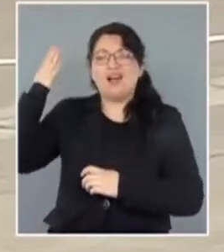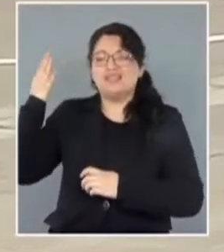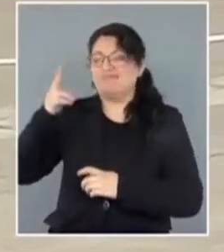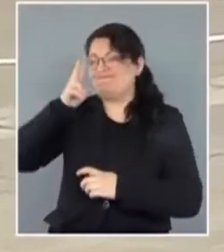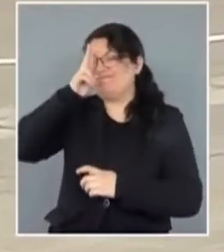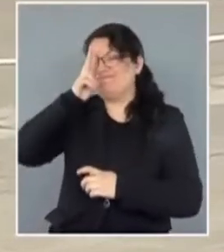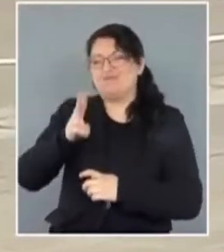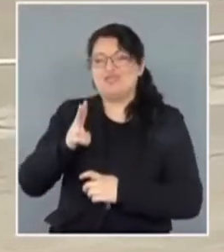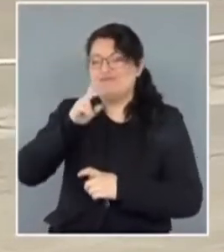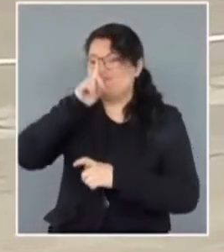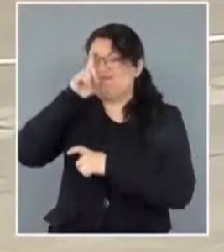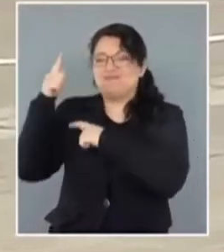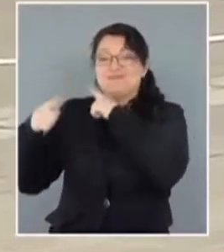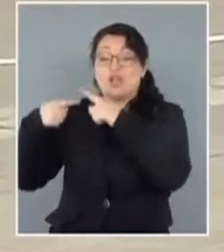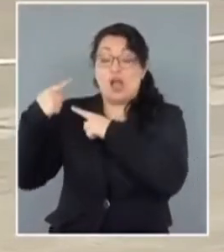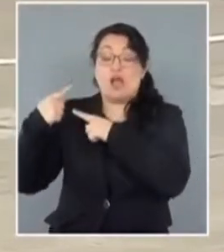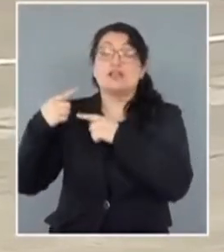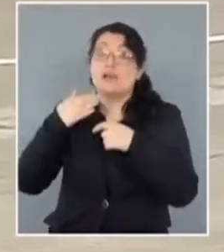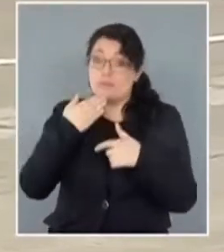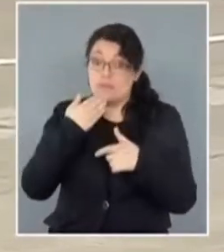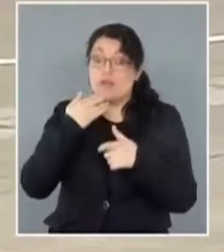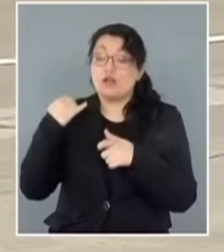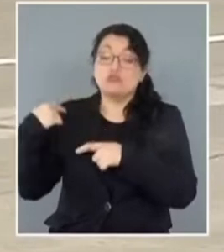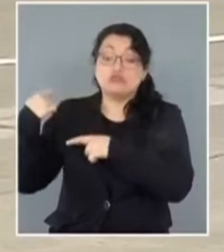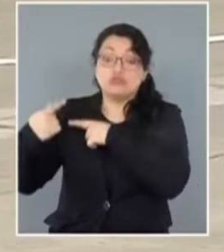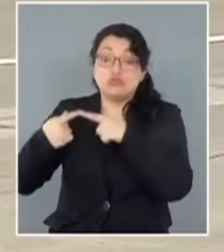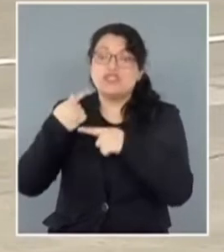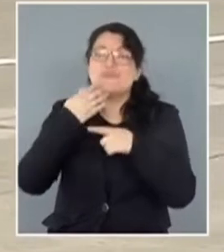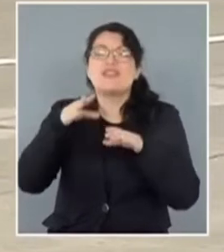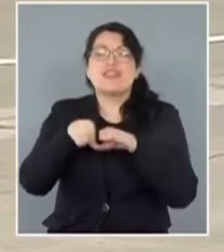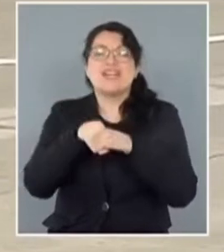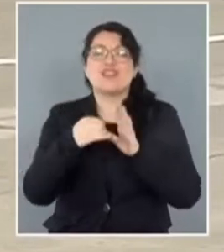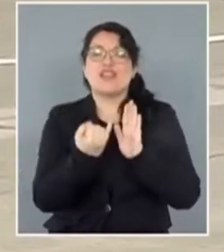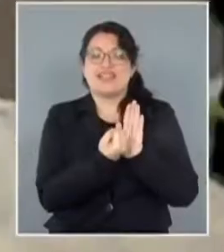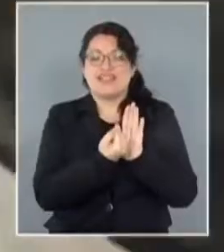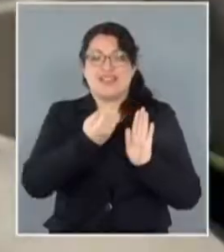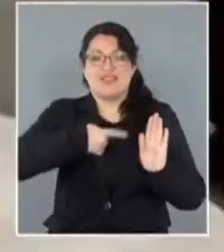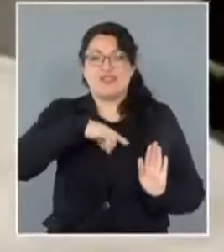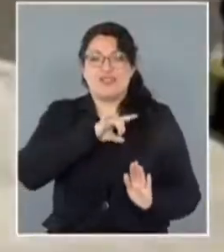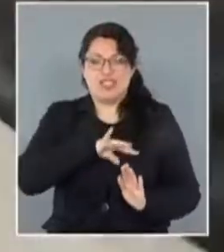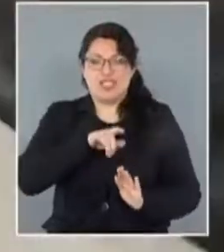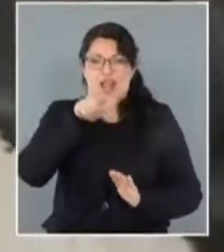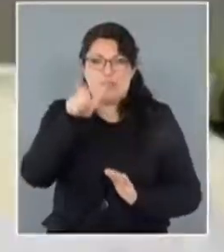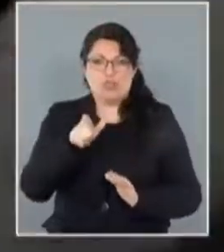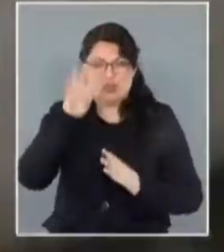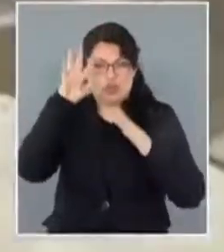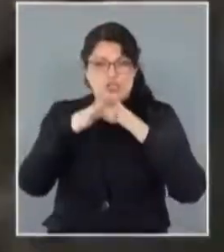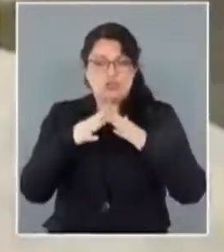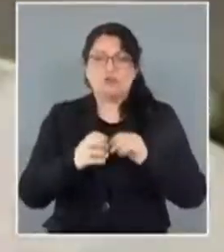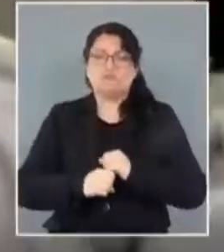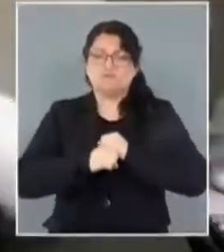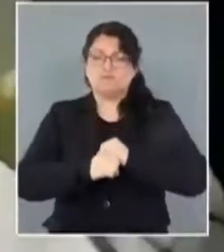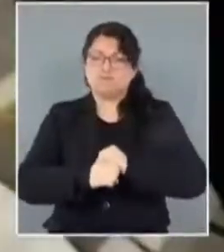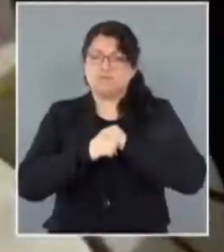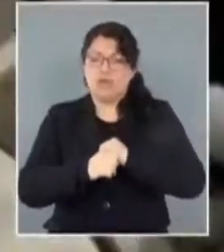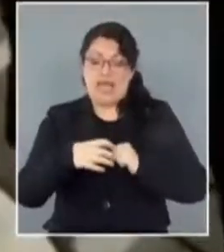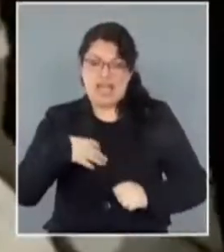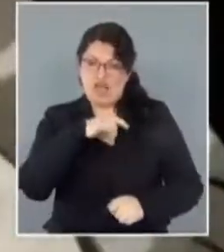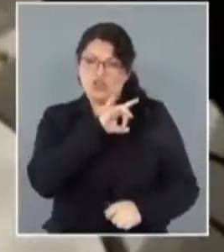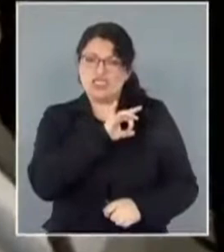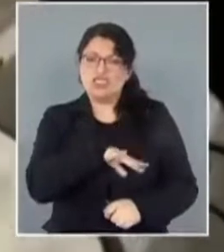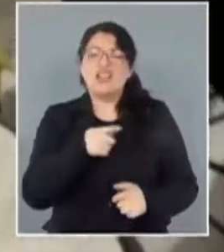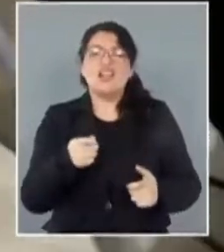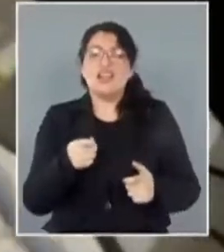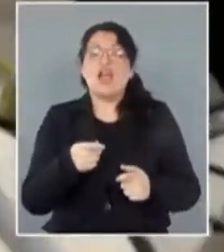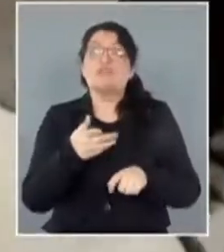tradición que con el paso del tiempo se ha incorporado a nuestra identidad nacional. El soldado montado, hijo de esta tierra, reúne